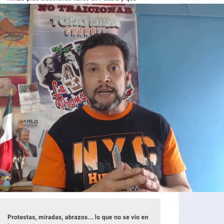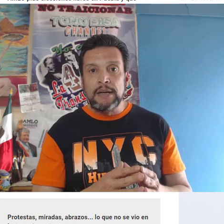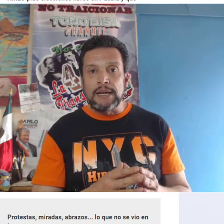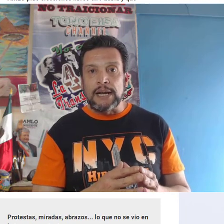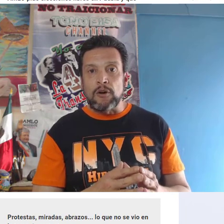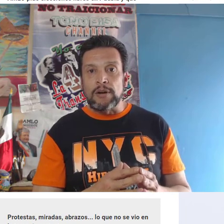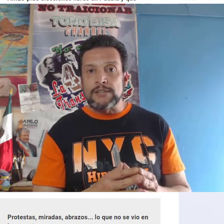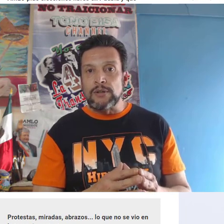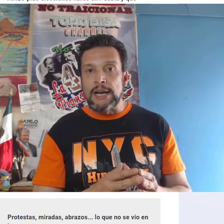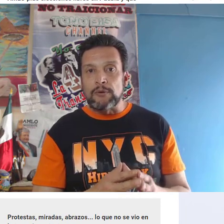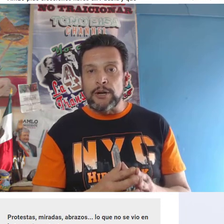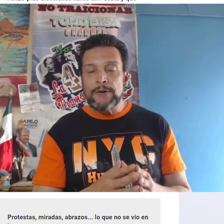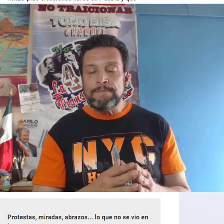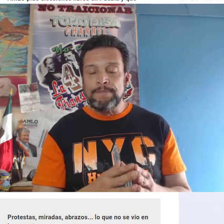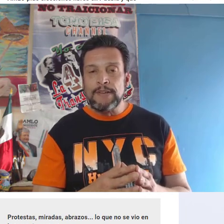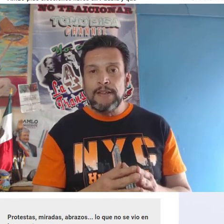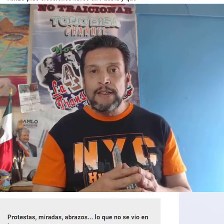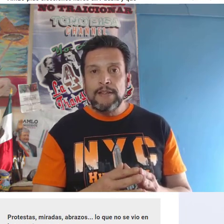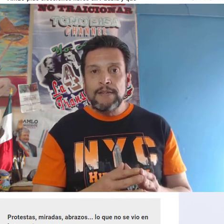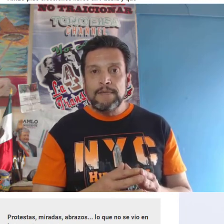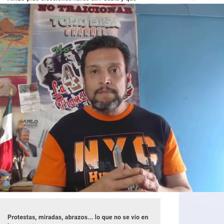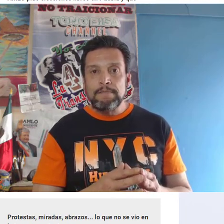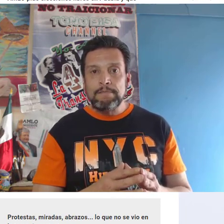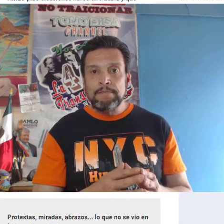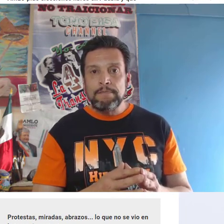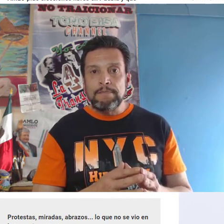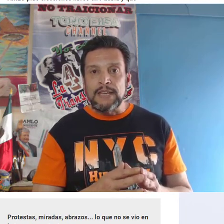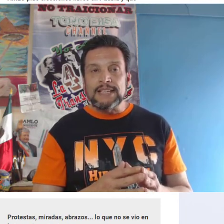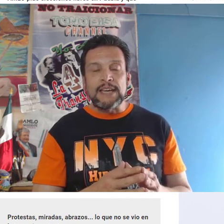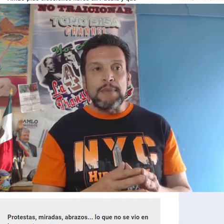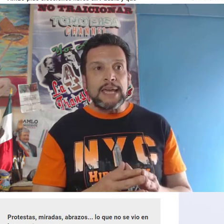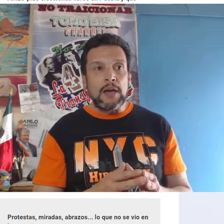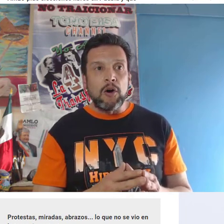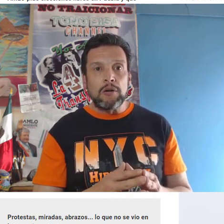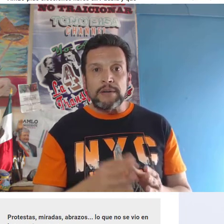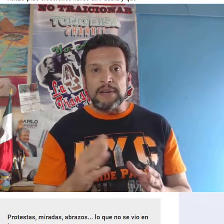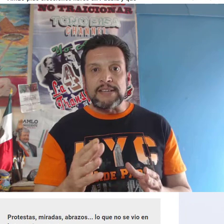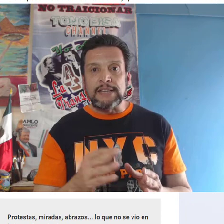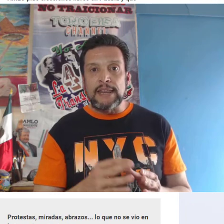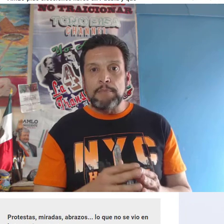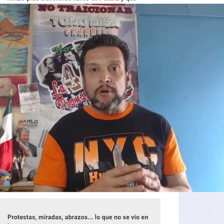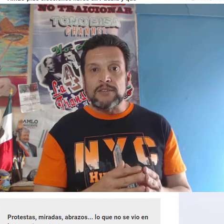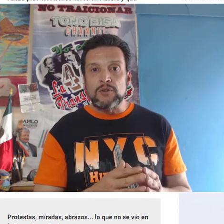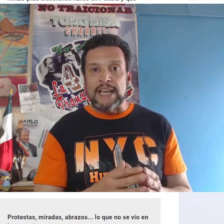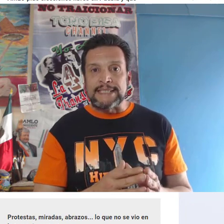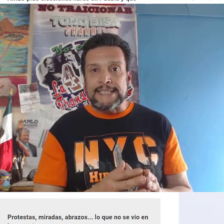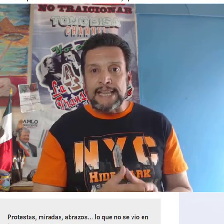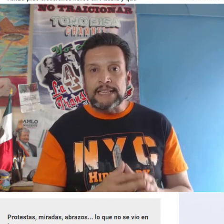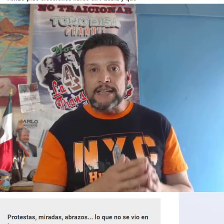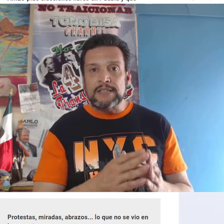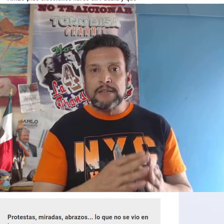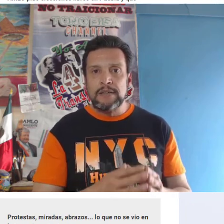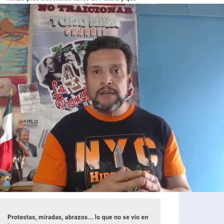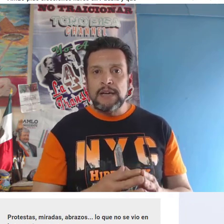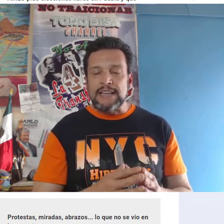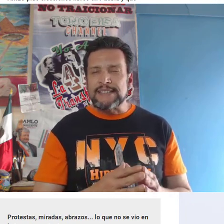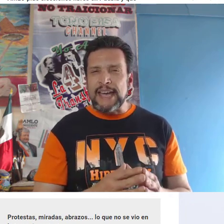ahí en el Congreso de la Unión. Y ese México representada por esos